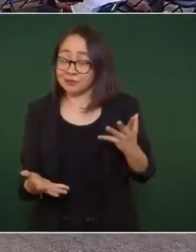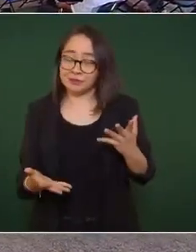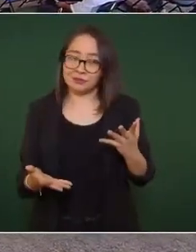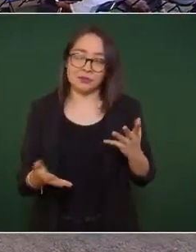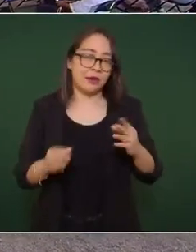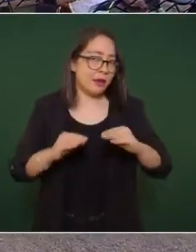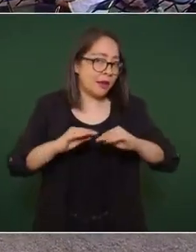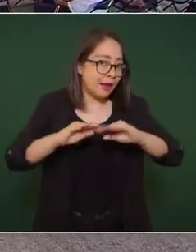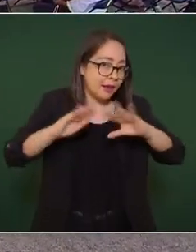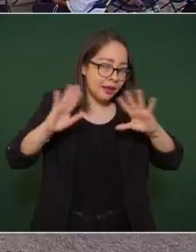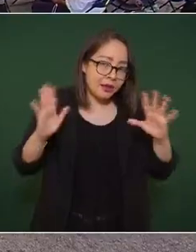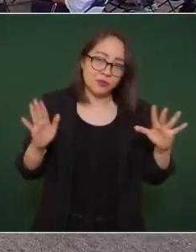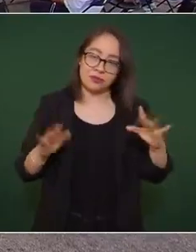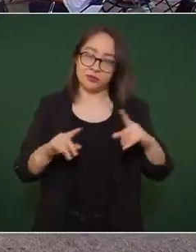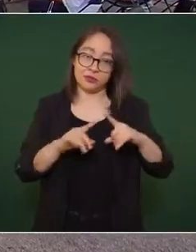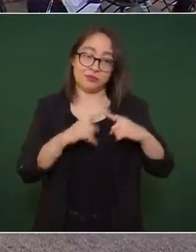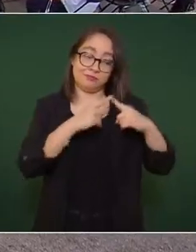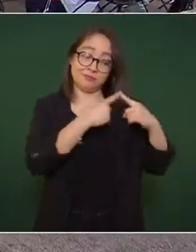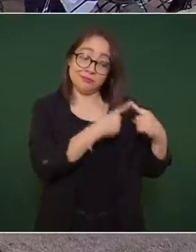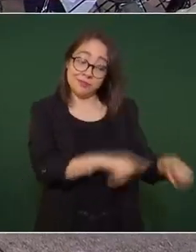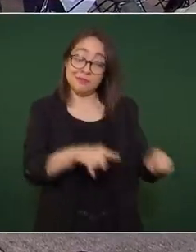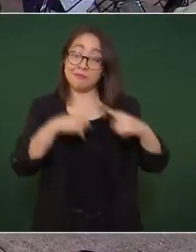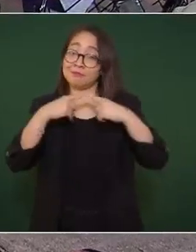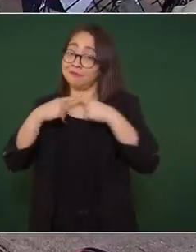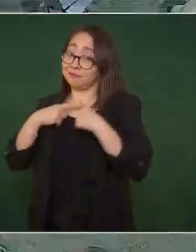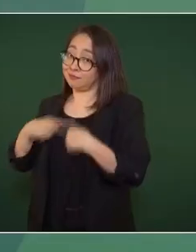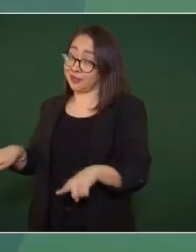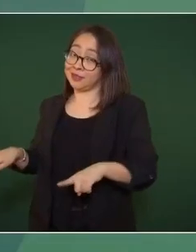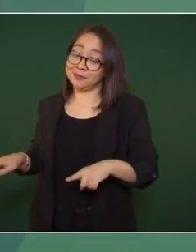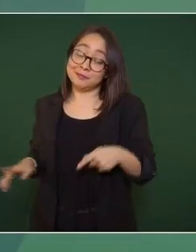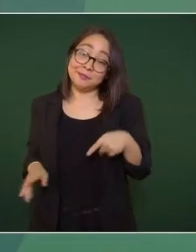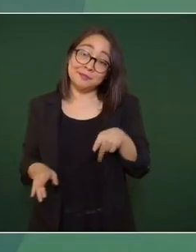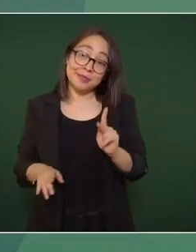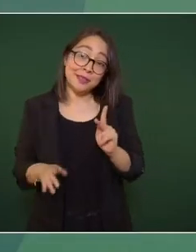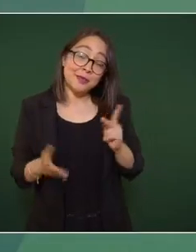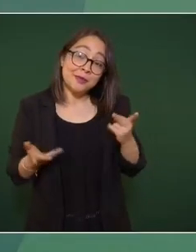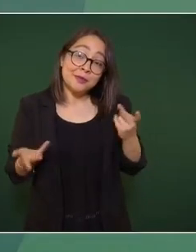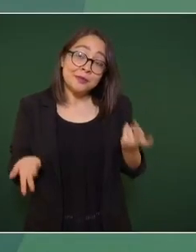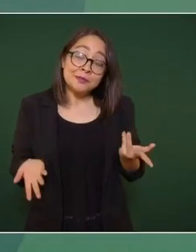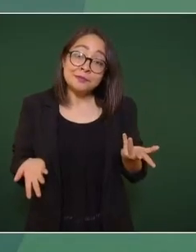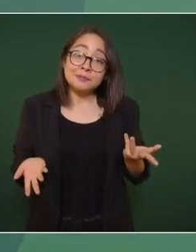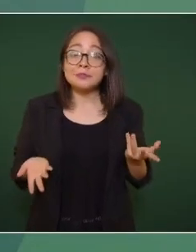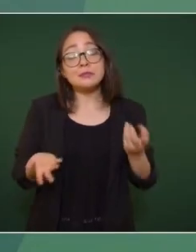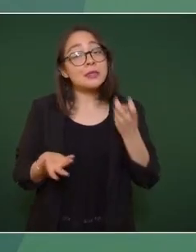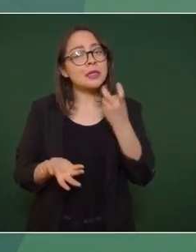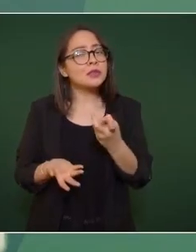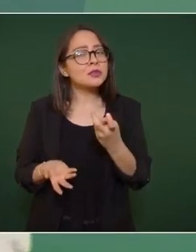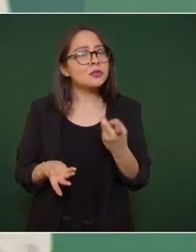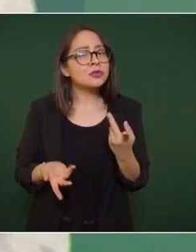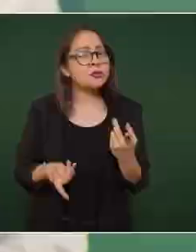tenemos diferencias, nada más que pues eso lo va a resolver